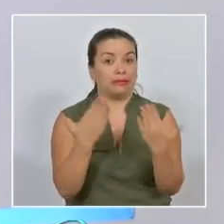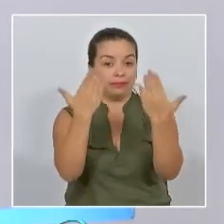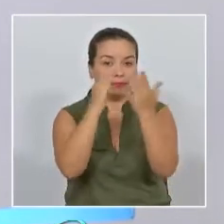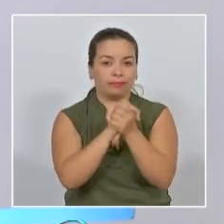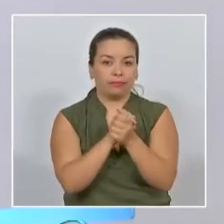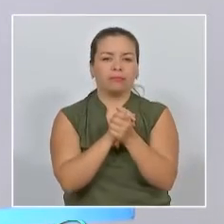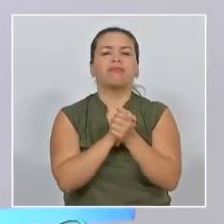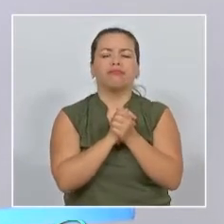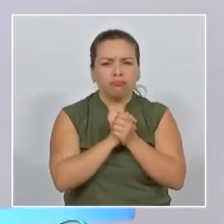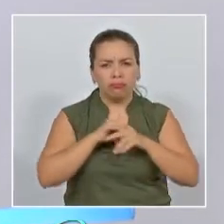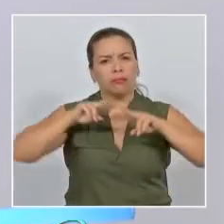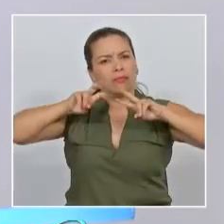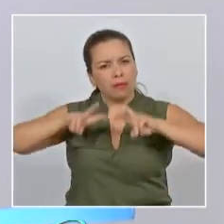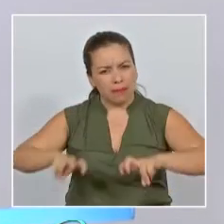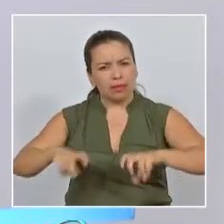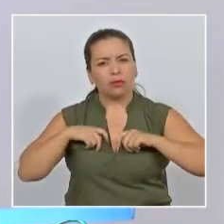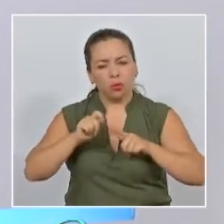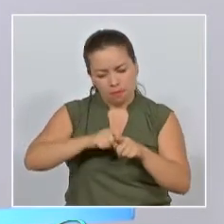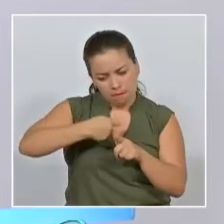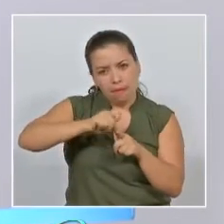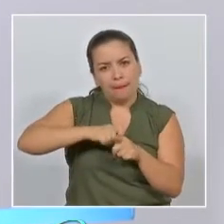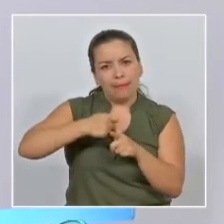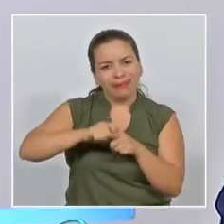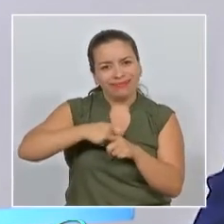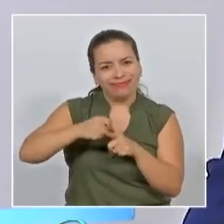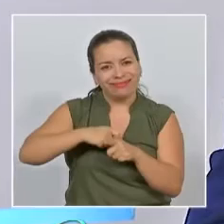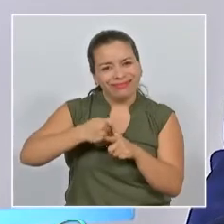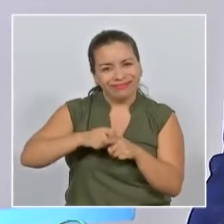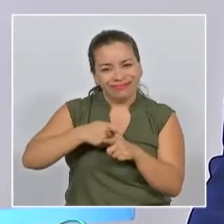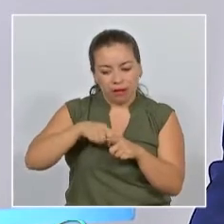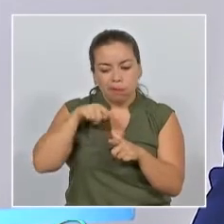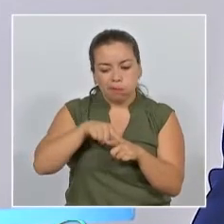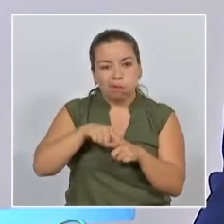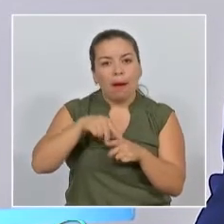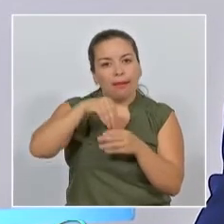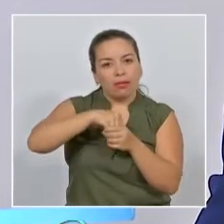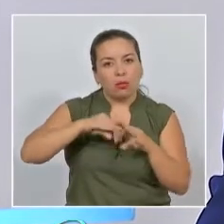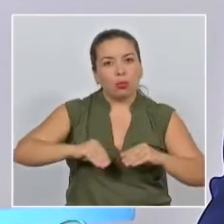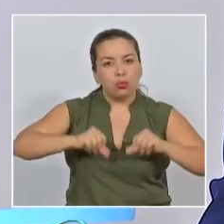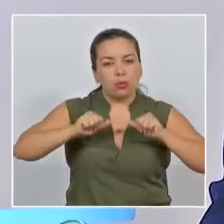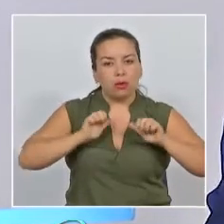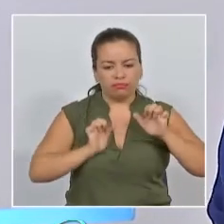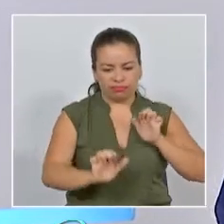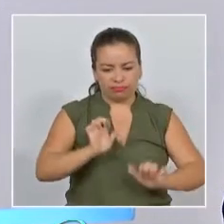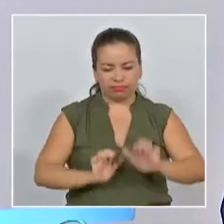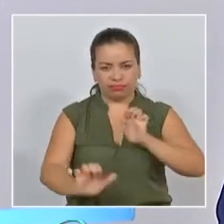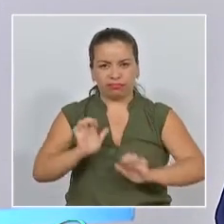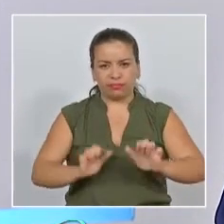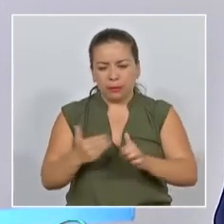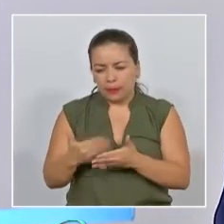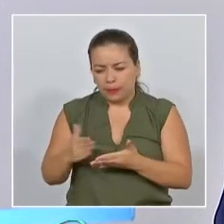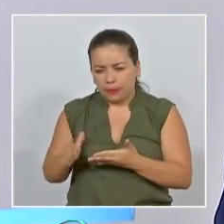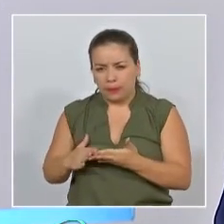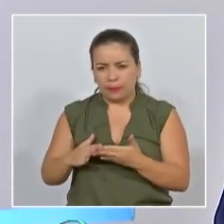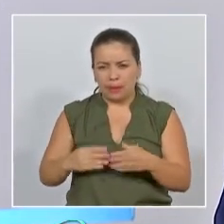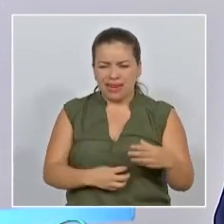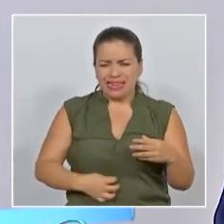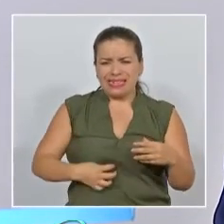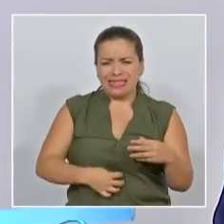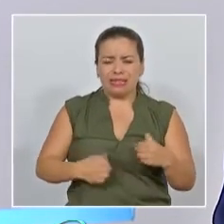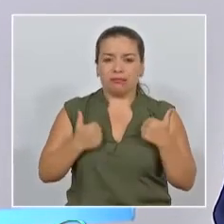Se ha investigado en la papa que hay unas sustancias que bloquean la secreción de ácidos en el estómago y mejora mucho la